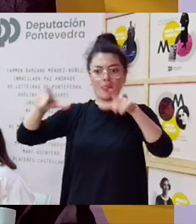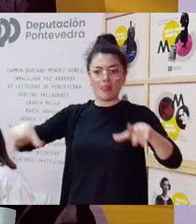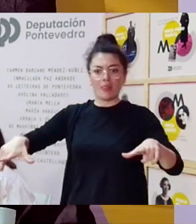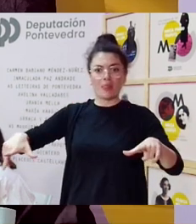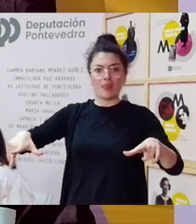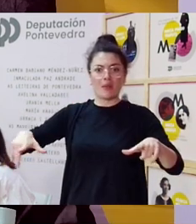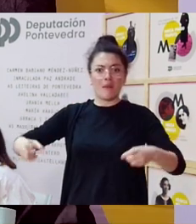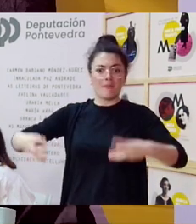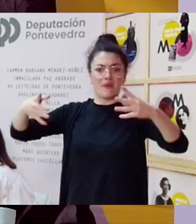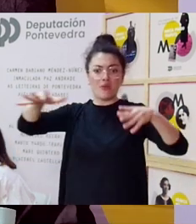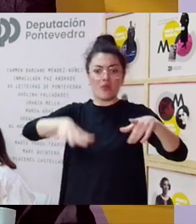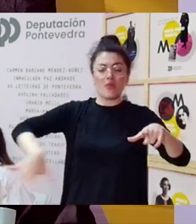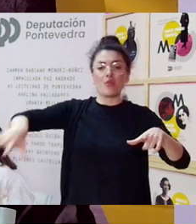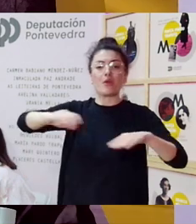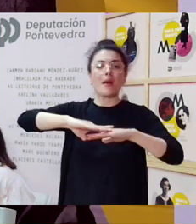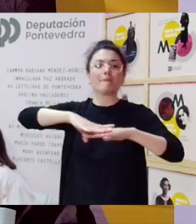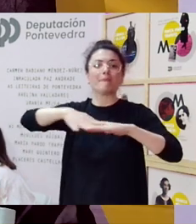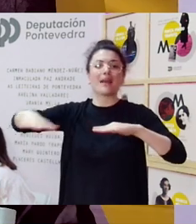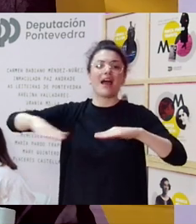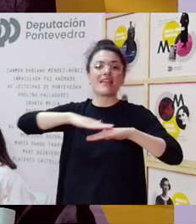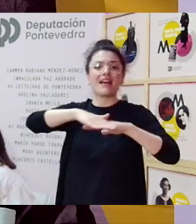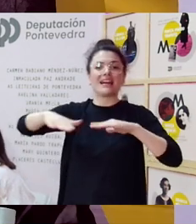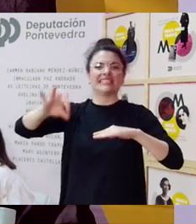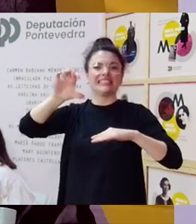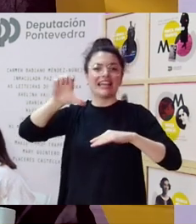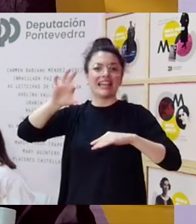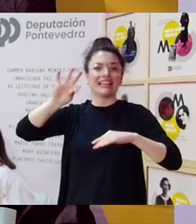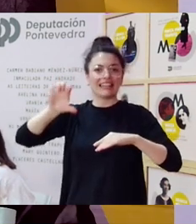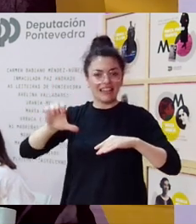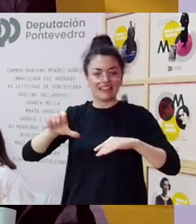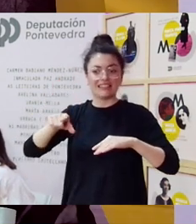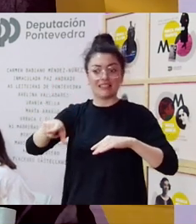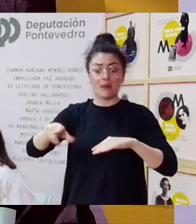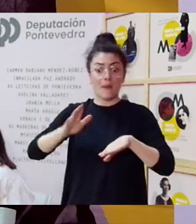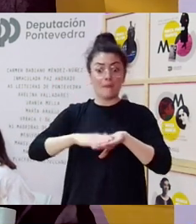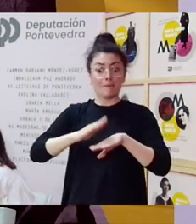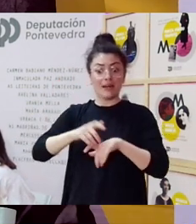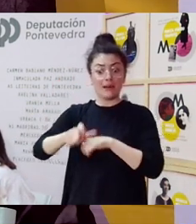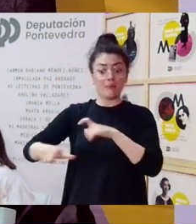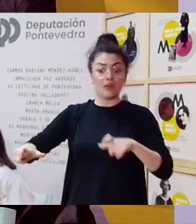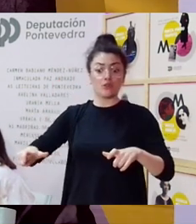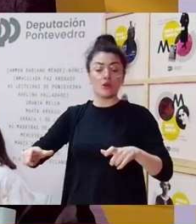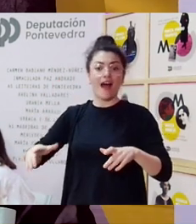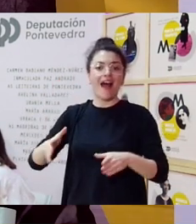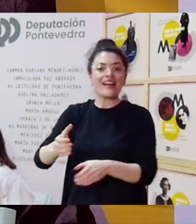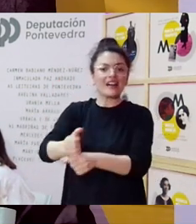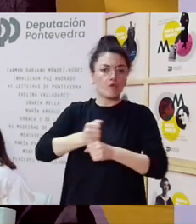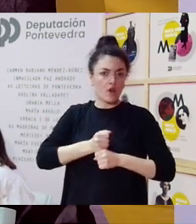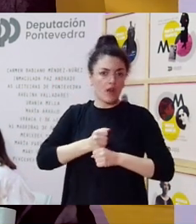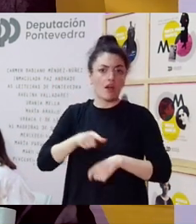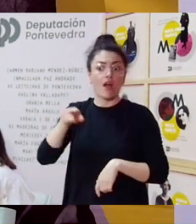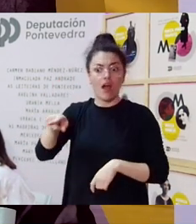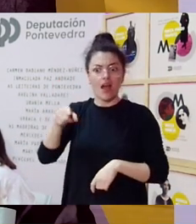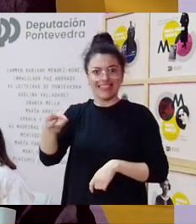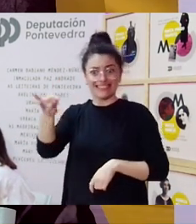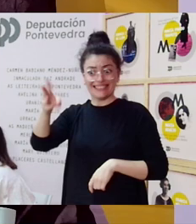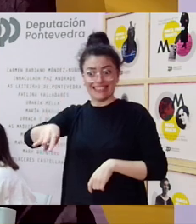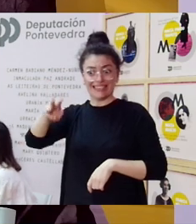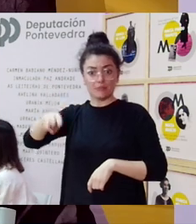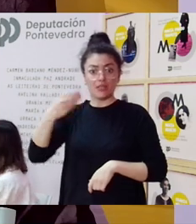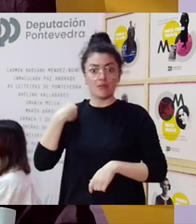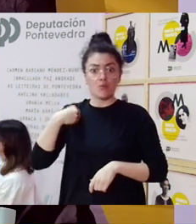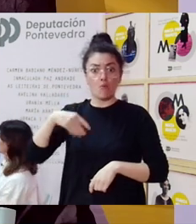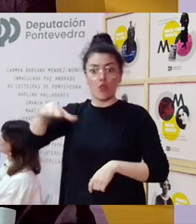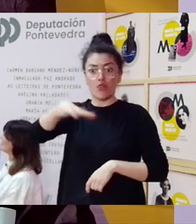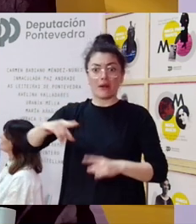playa de la Corniche, en Sete, para os refuxiados. E ali estuveron 3 meses neses